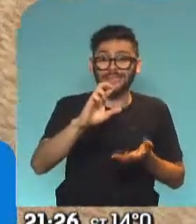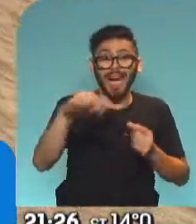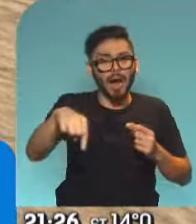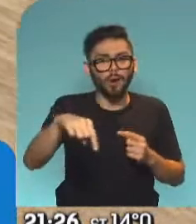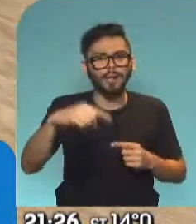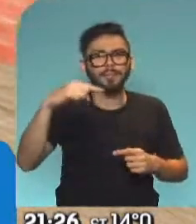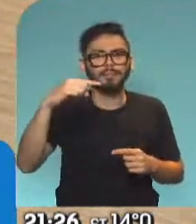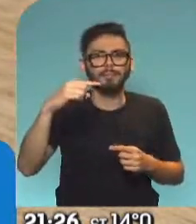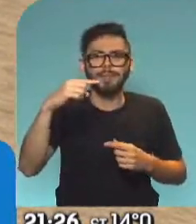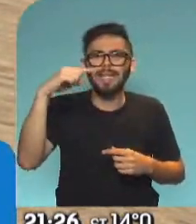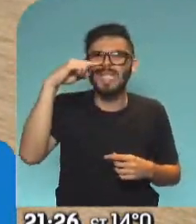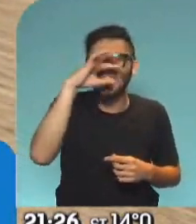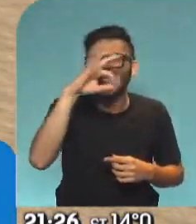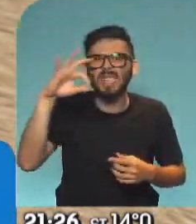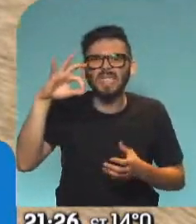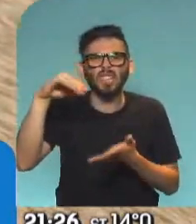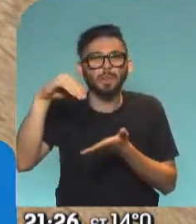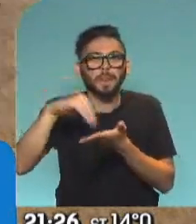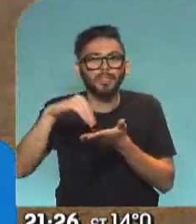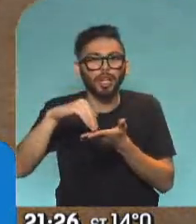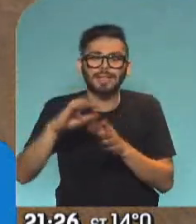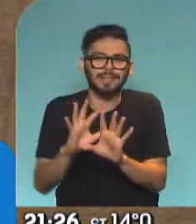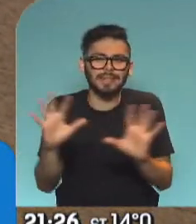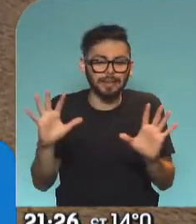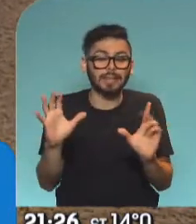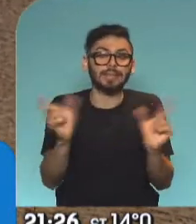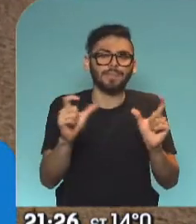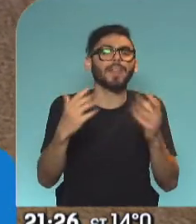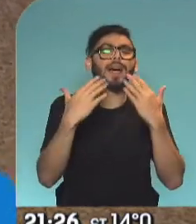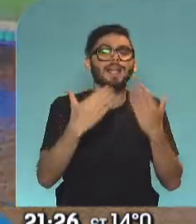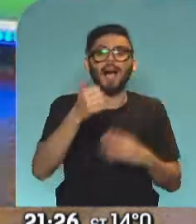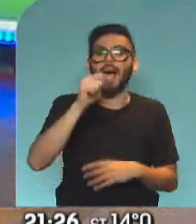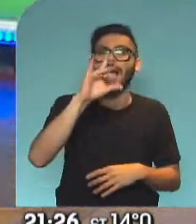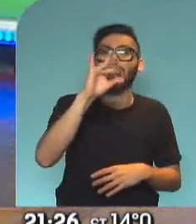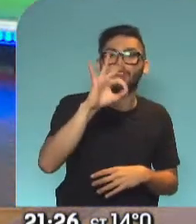2020 es de por sí evidente. Gracias, Aldo Elías, presidente de la Cámara Argentina de Turismo. Buenas noches. Gracias a ustedes, buenas noches.